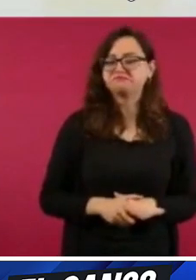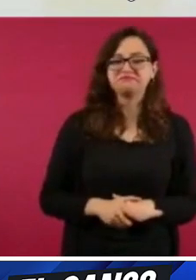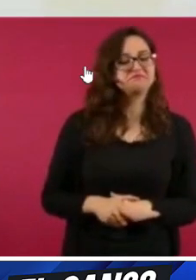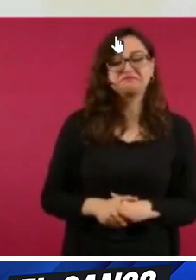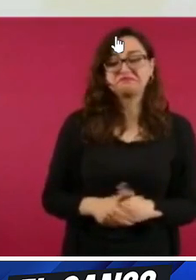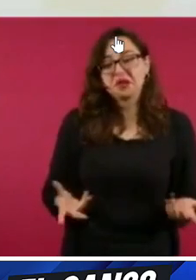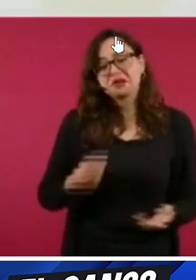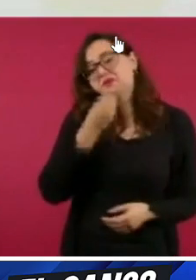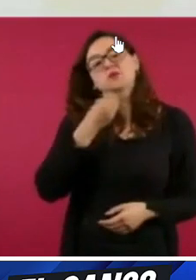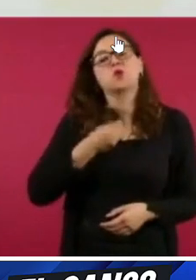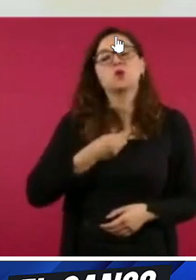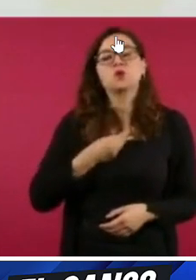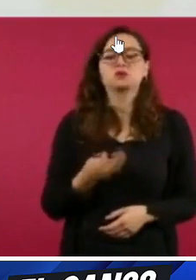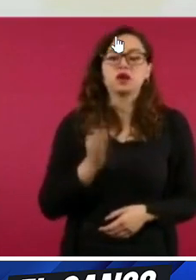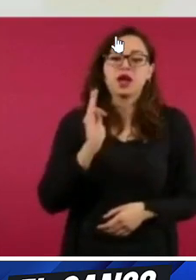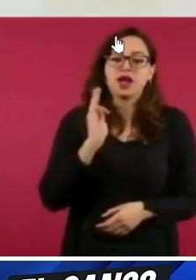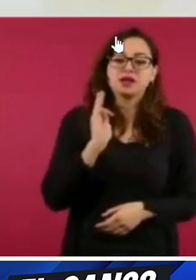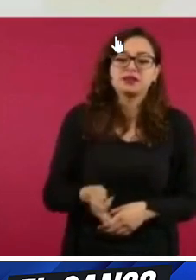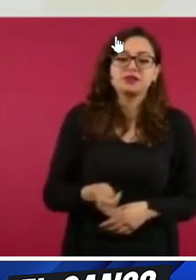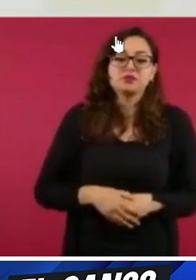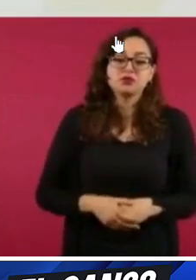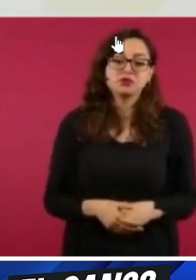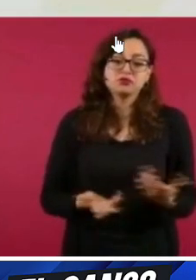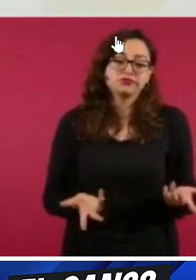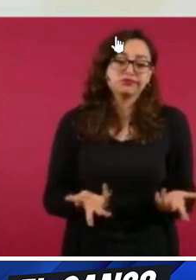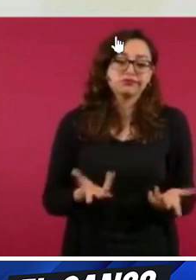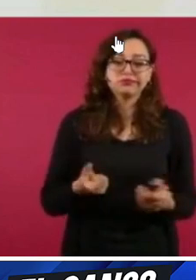Pero terminé con un cóctel